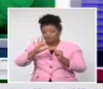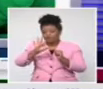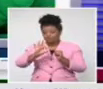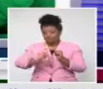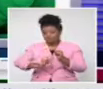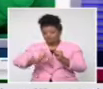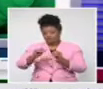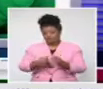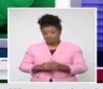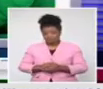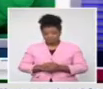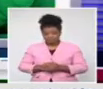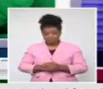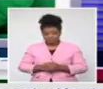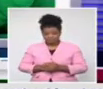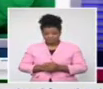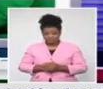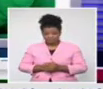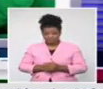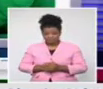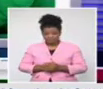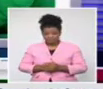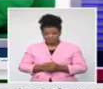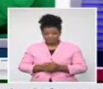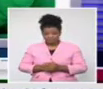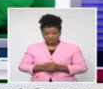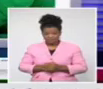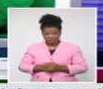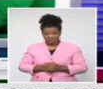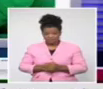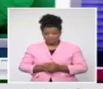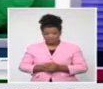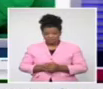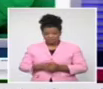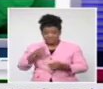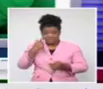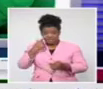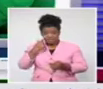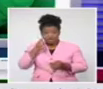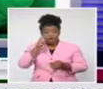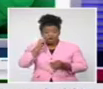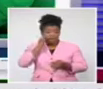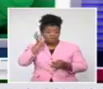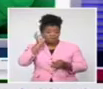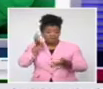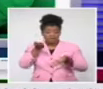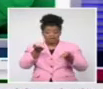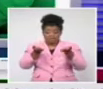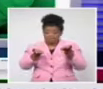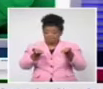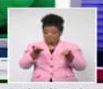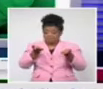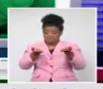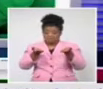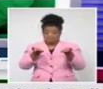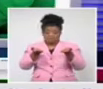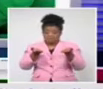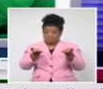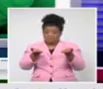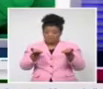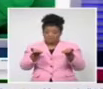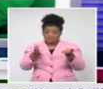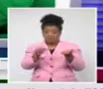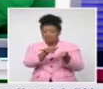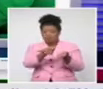no podemos hablar de diferencias en el comportamiento de la incidencia de COVID-19 en nuestro